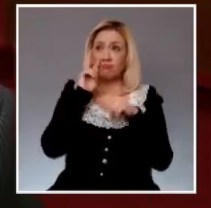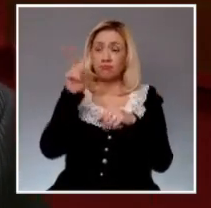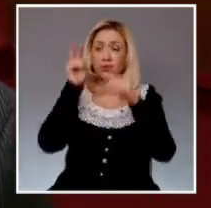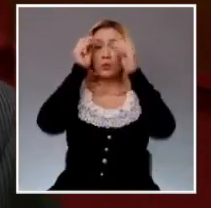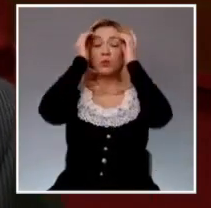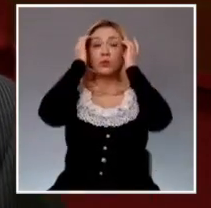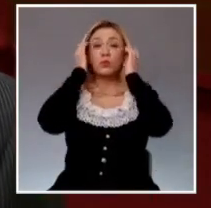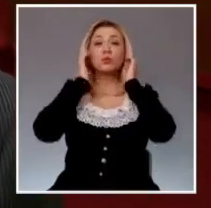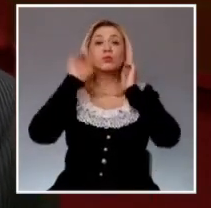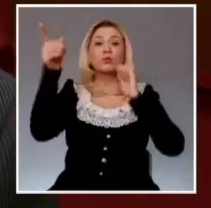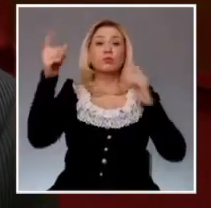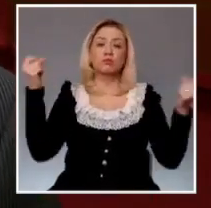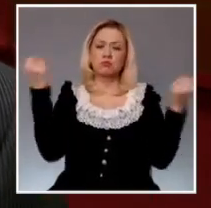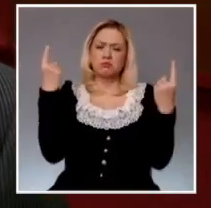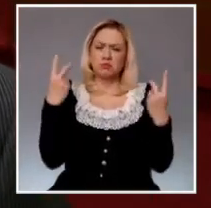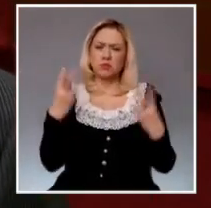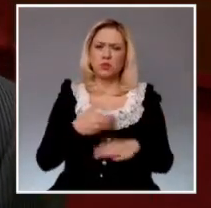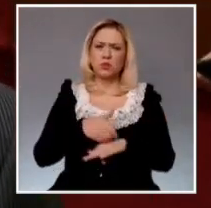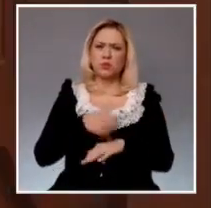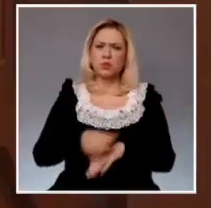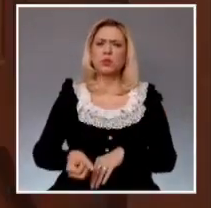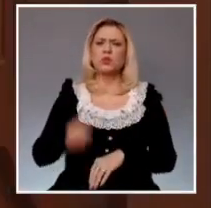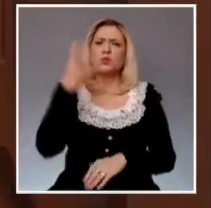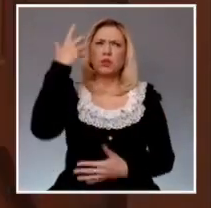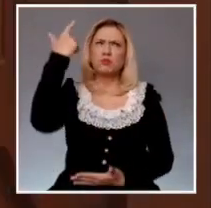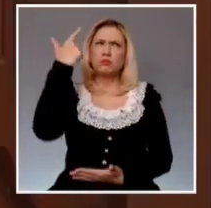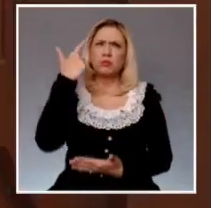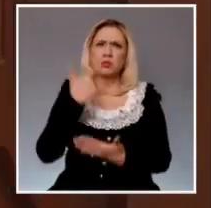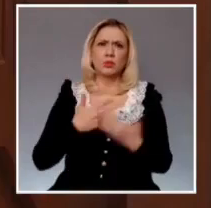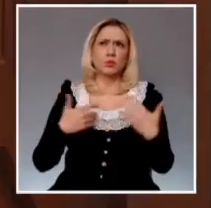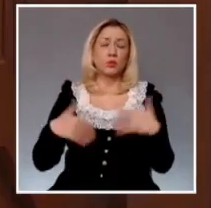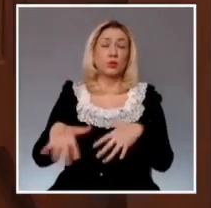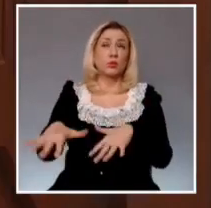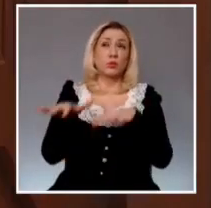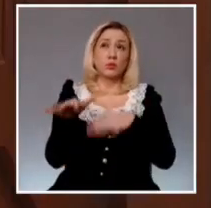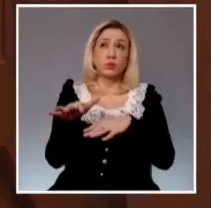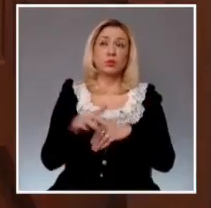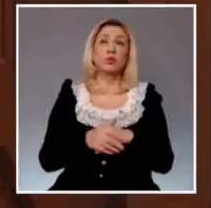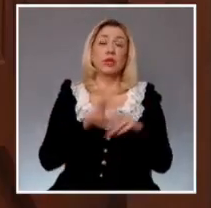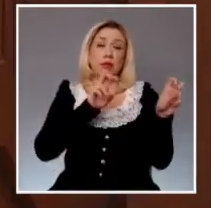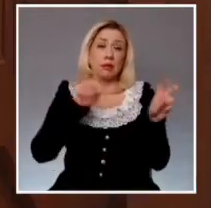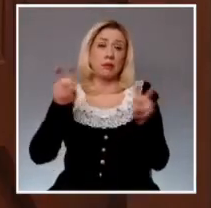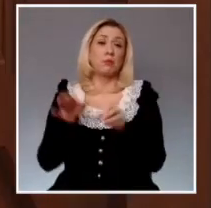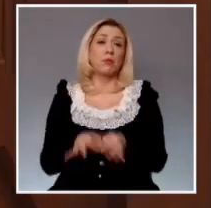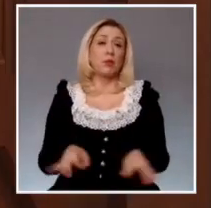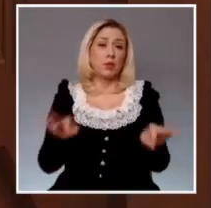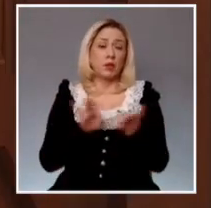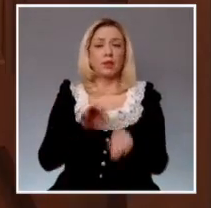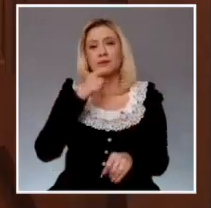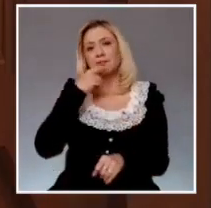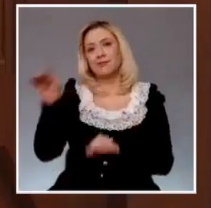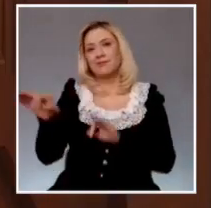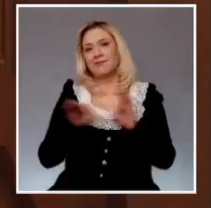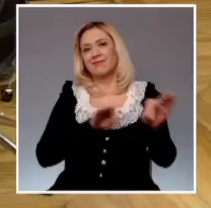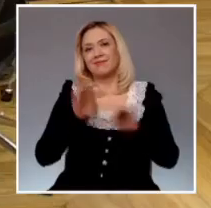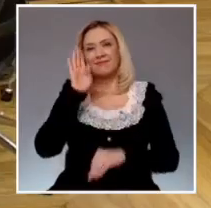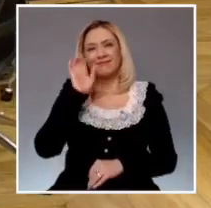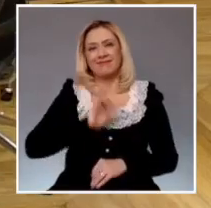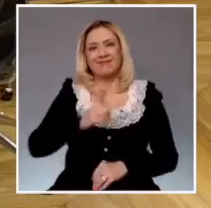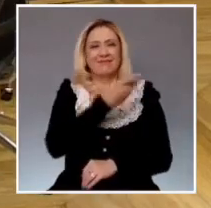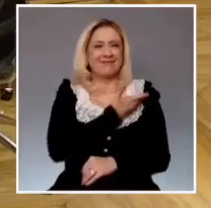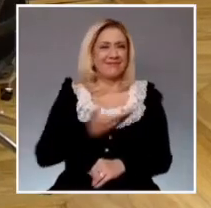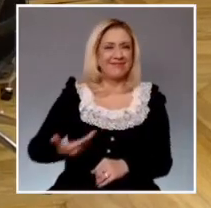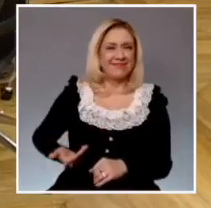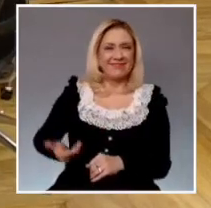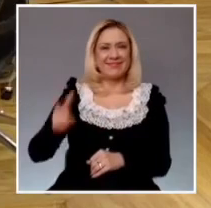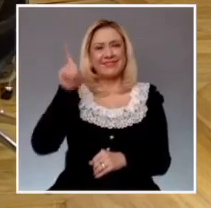brindó la ministra presidenta son contundentes. Celebraron la destacada labor de la ministra presidenta Norma Lucía Piña como la